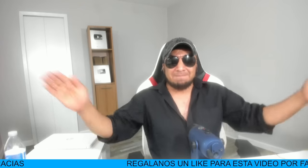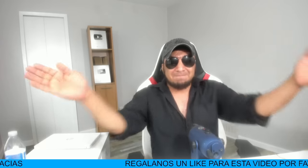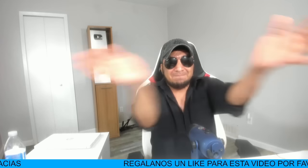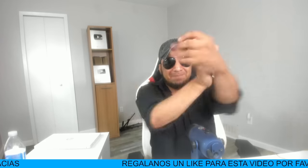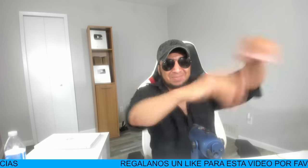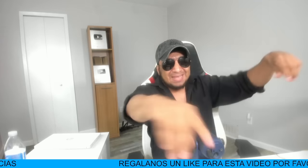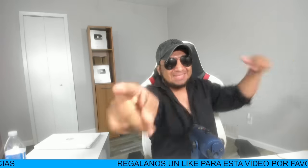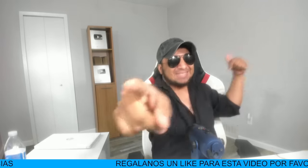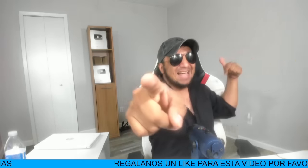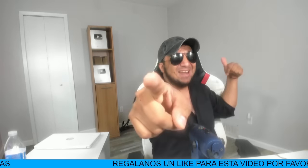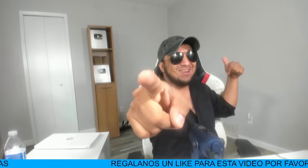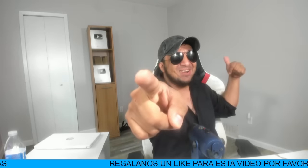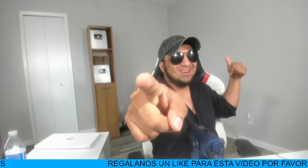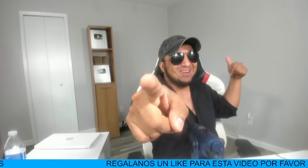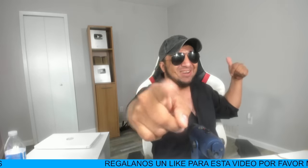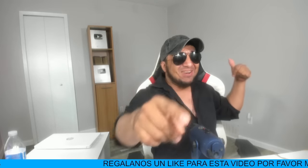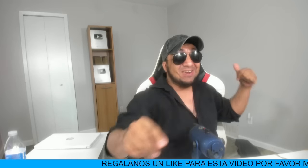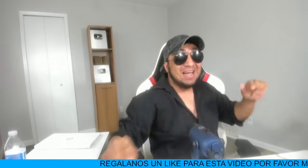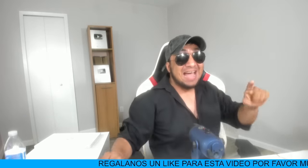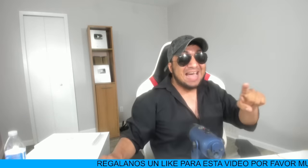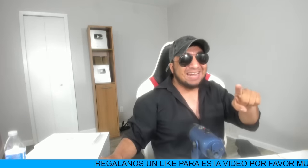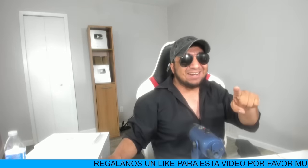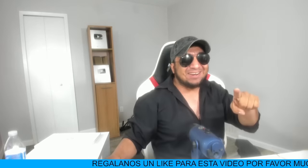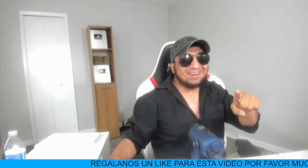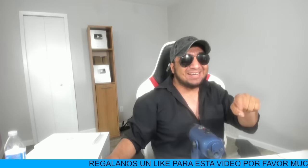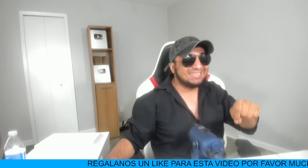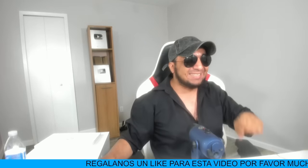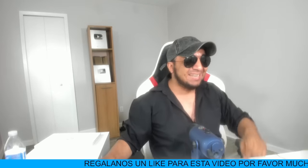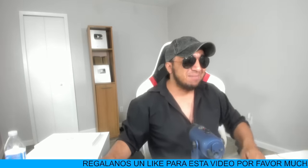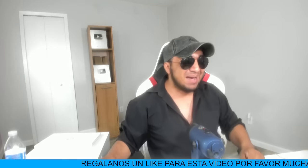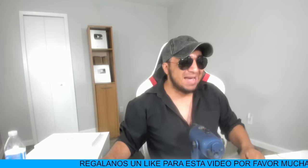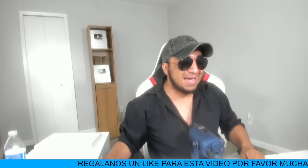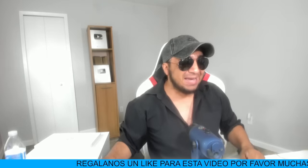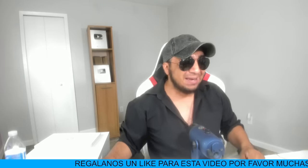y... ¡Salud, Lulu! ¡Arroz! ¡Bye!